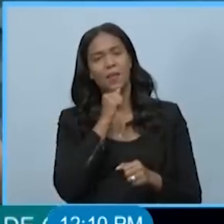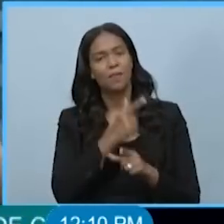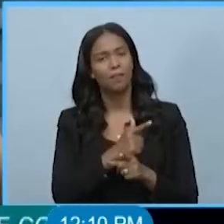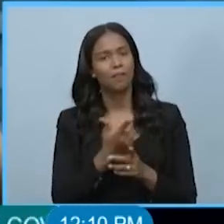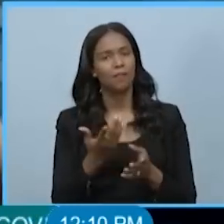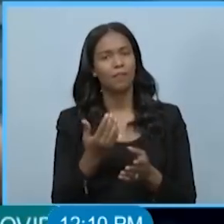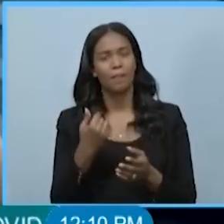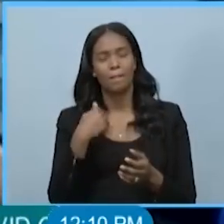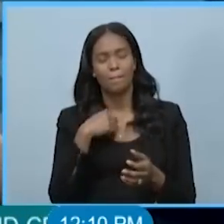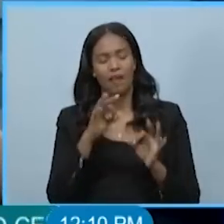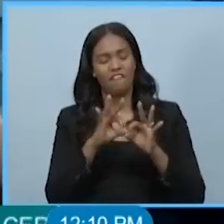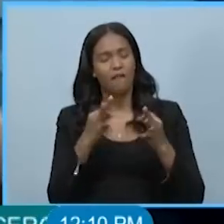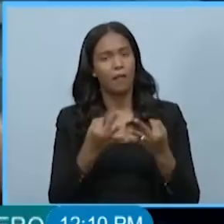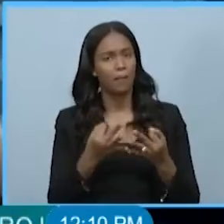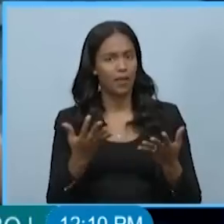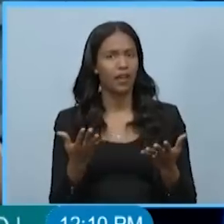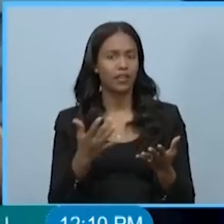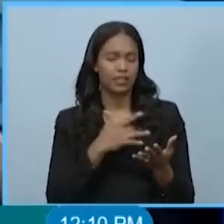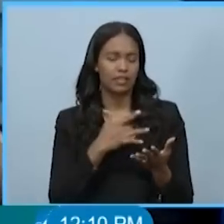alguien que